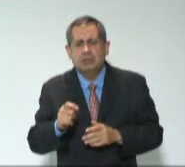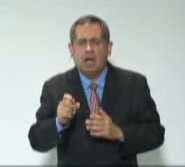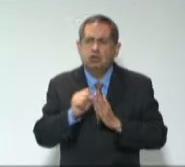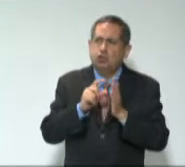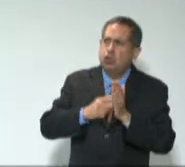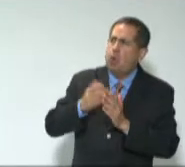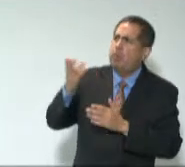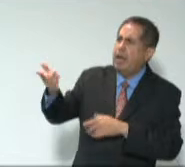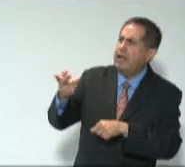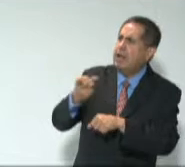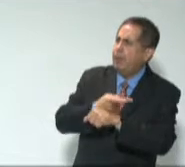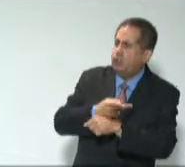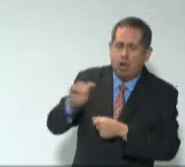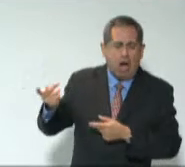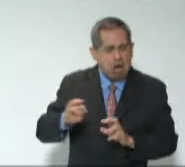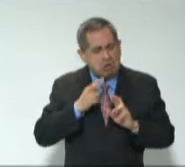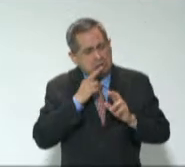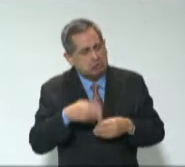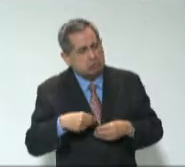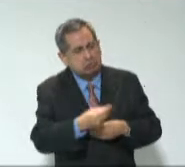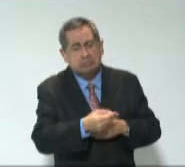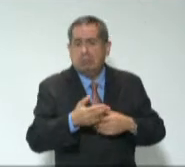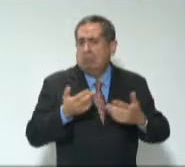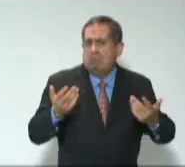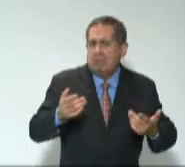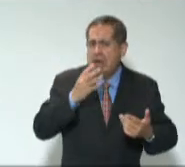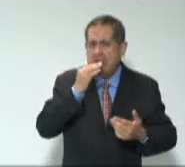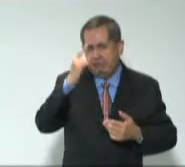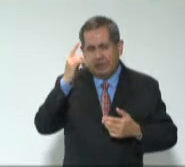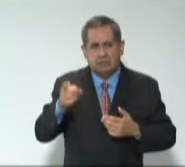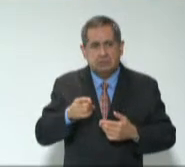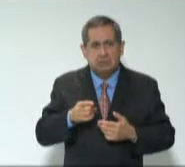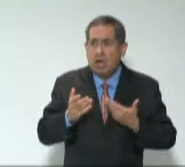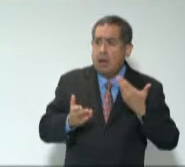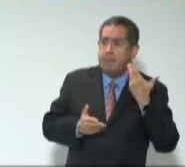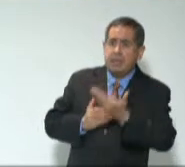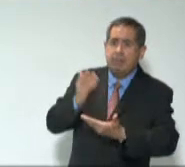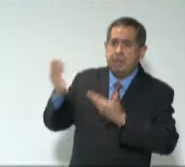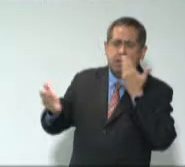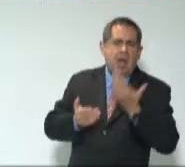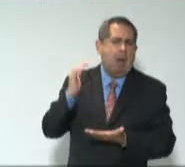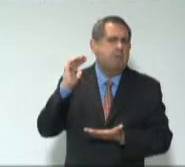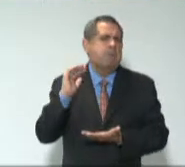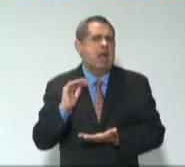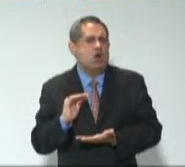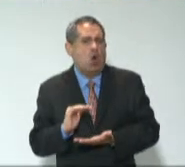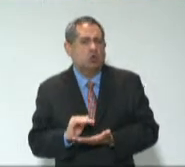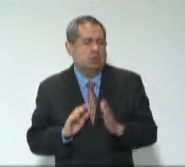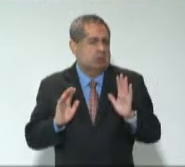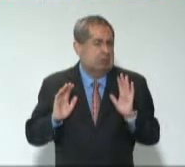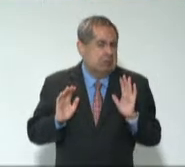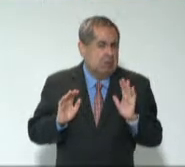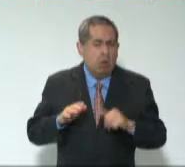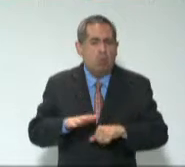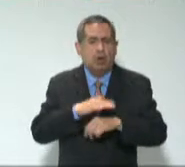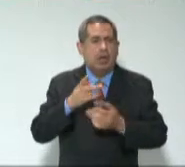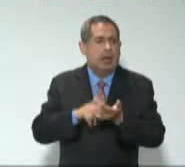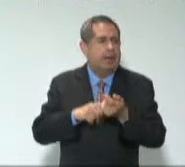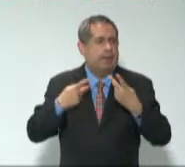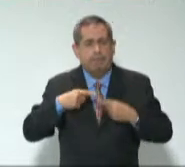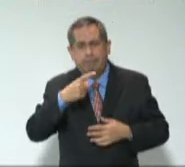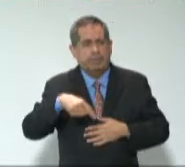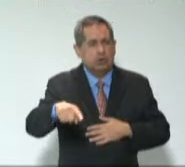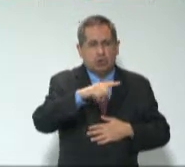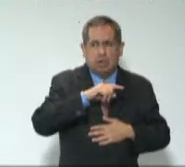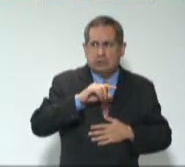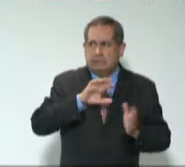pues qué fue lo que sucedió pues evidentemente las solicitudes de información cayeron no tanto como pudo haber pasado finalmente porque la gente tenía